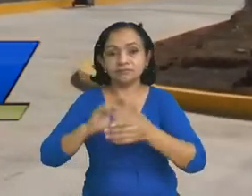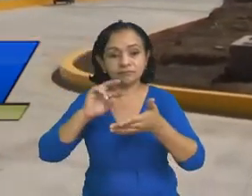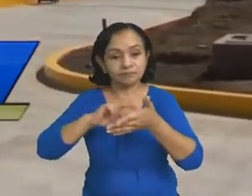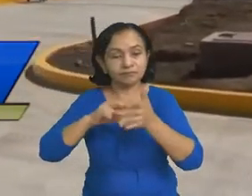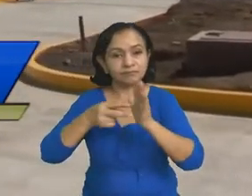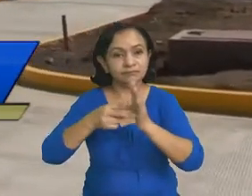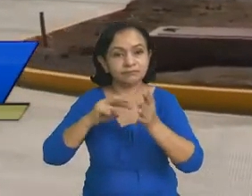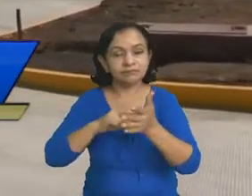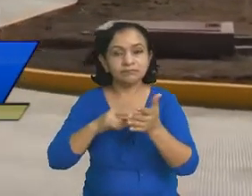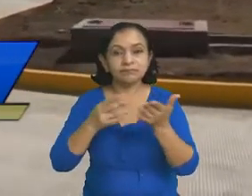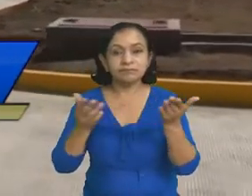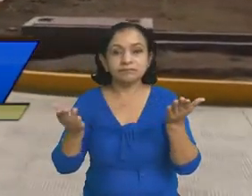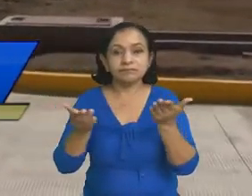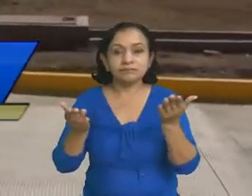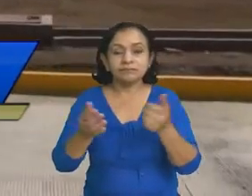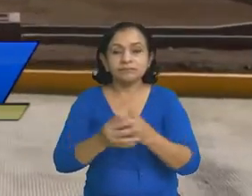es,